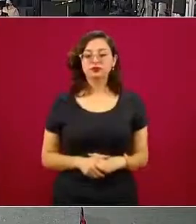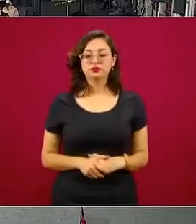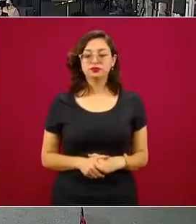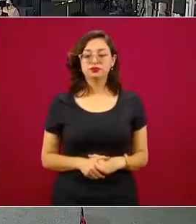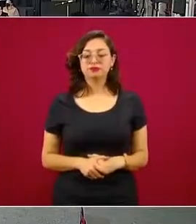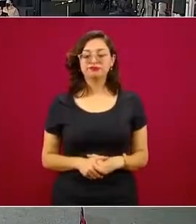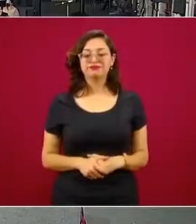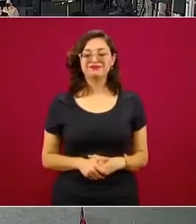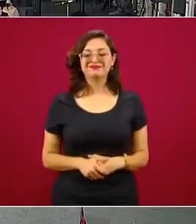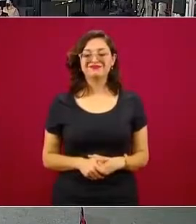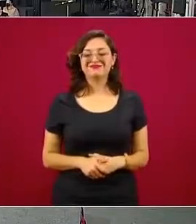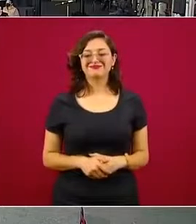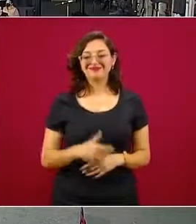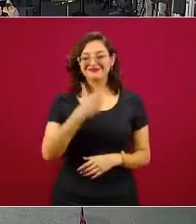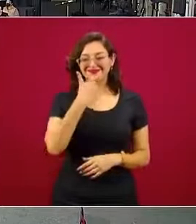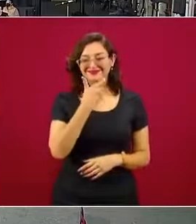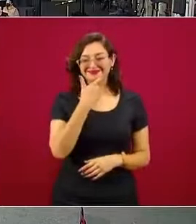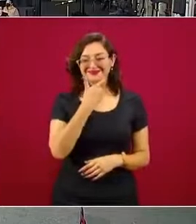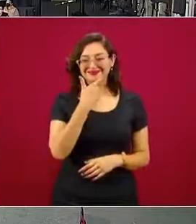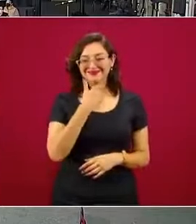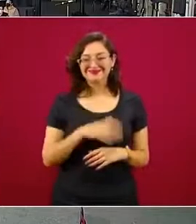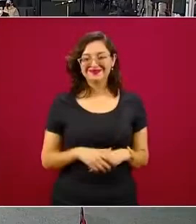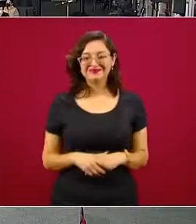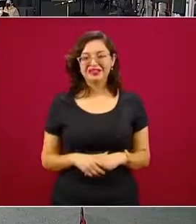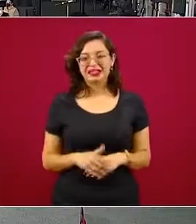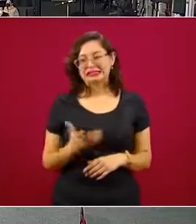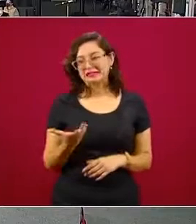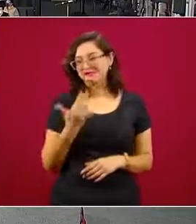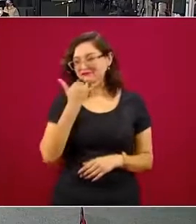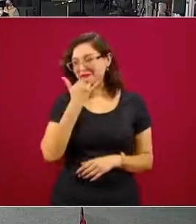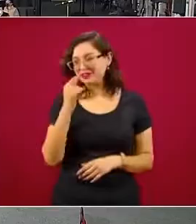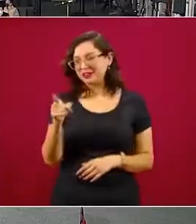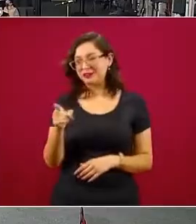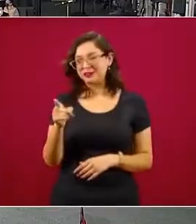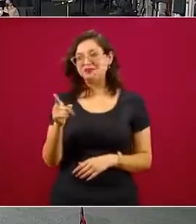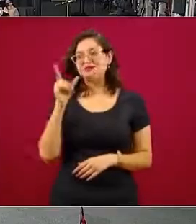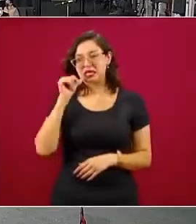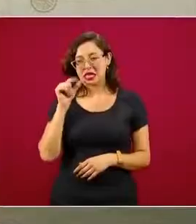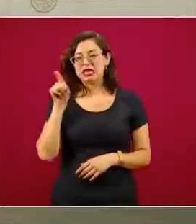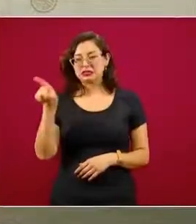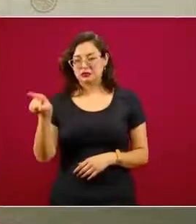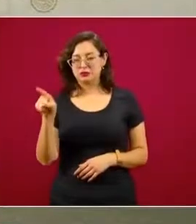Termino con eso y le voy a dejar pendiente a Carlos de 1+1, que es para que empiece mañana.